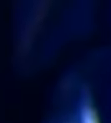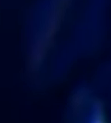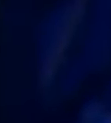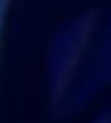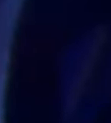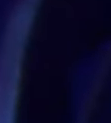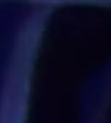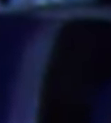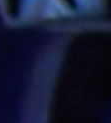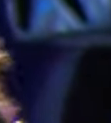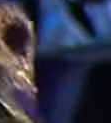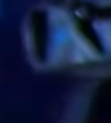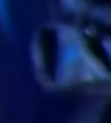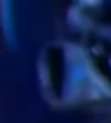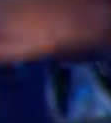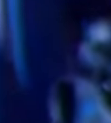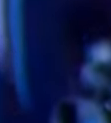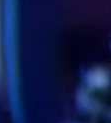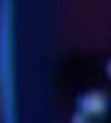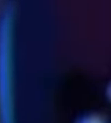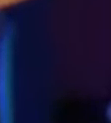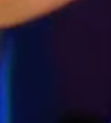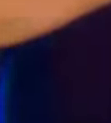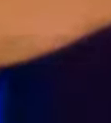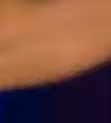Esta vez, ha enviado ángeles.